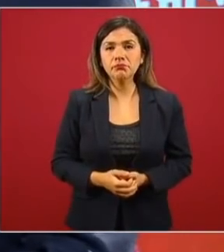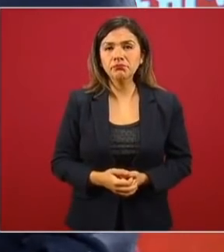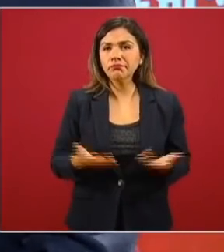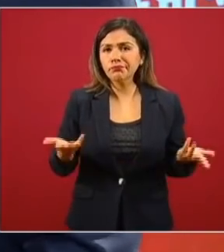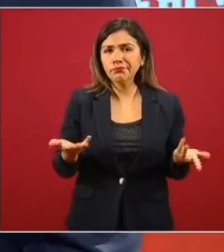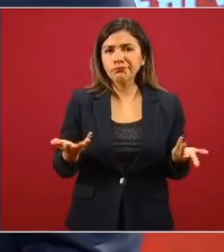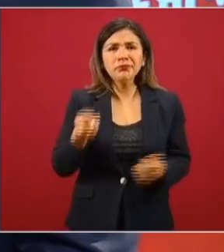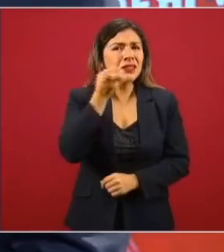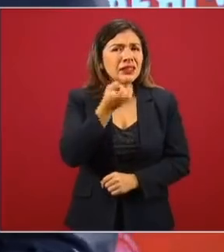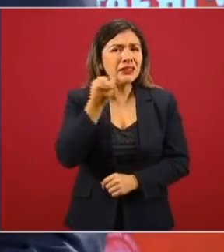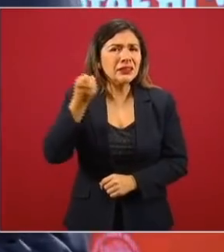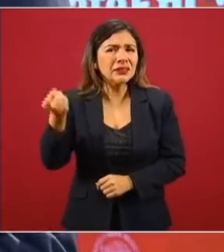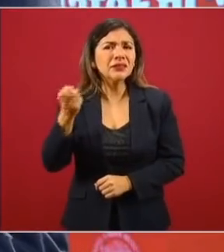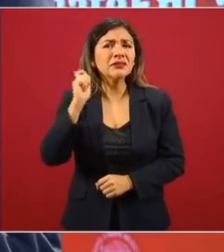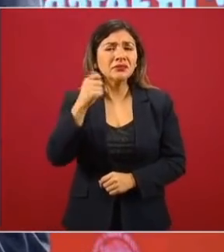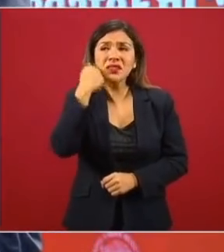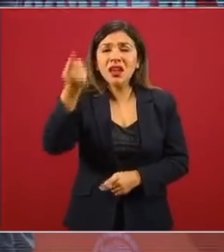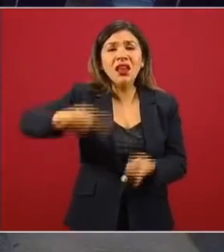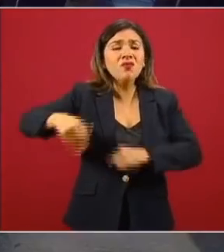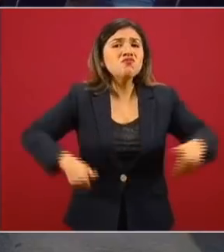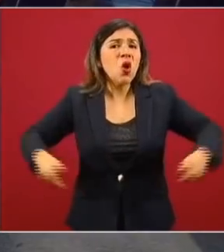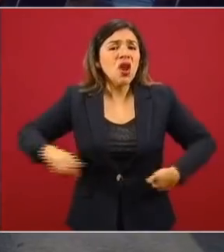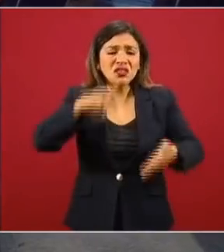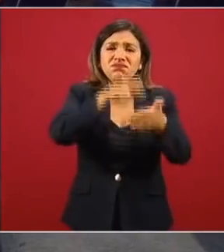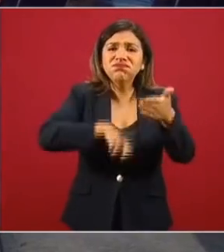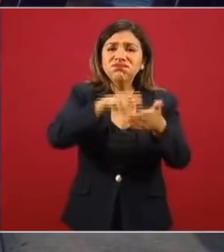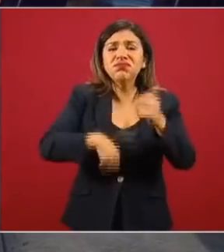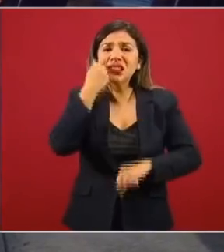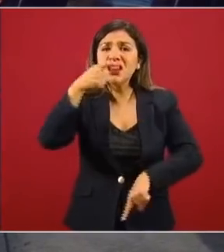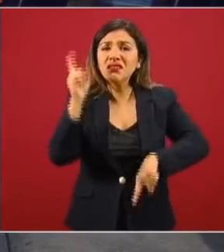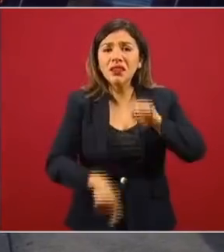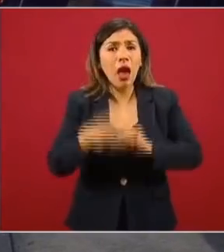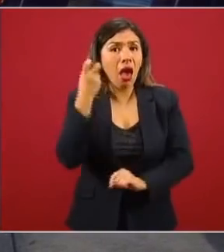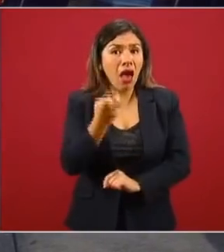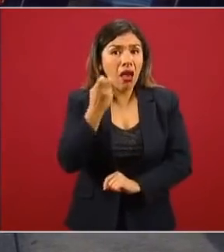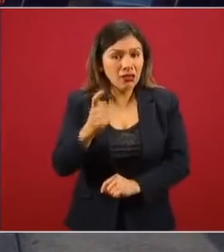Esas son las reformas que les molestan. Entonces, es legítimo,